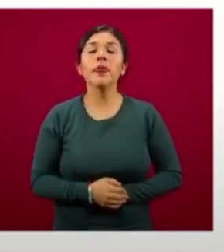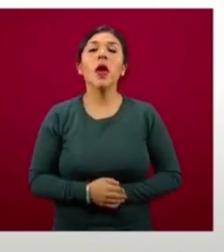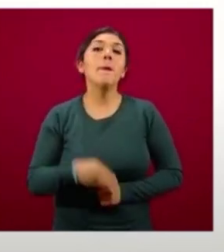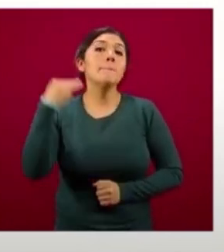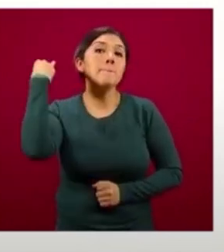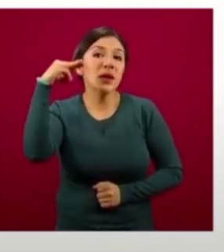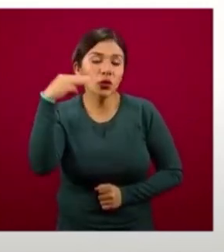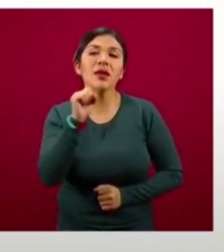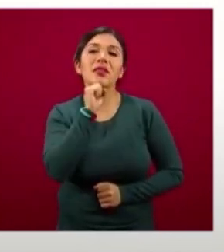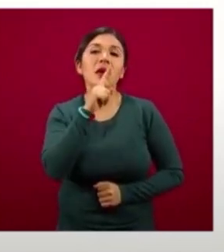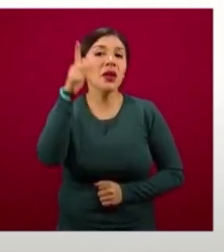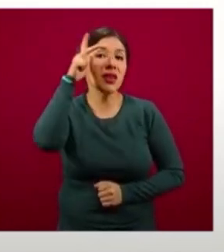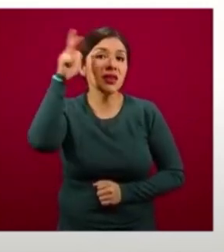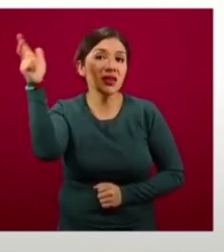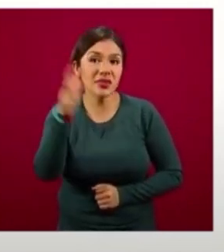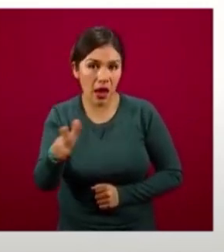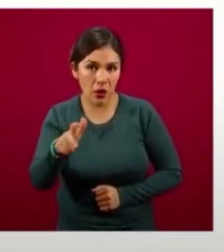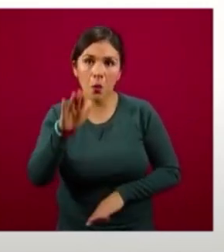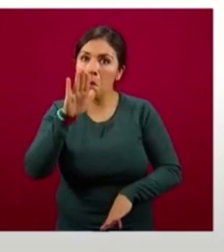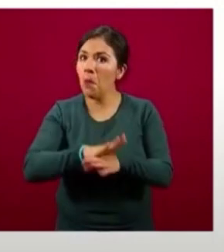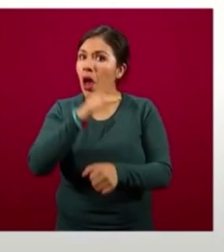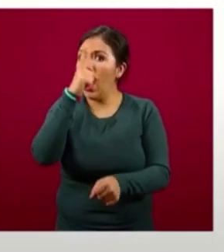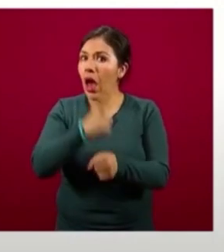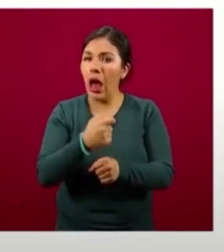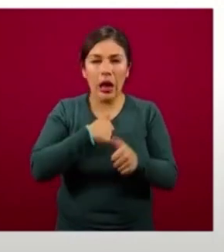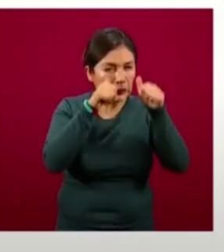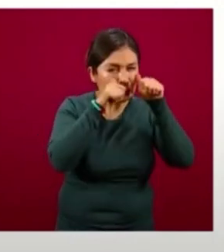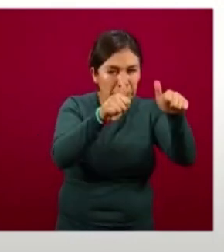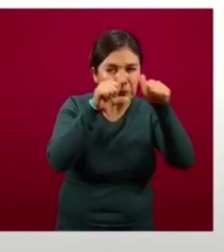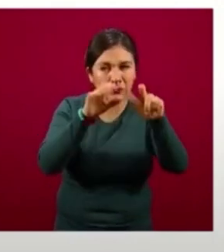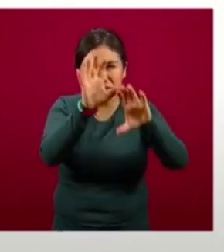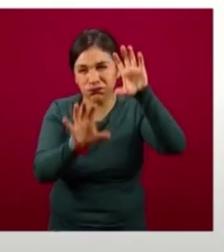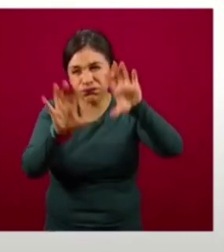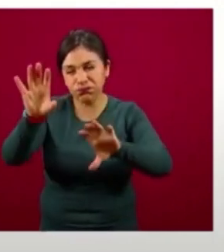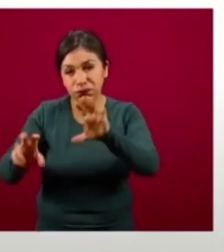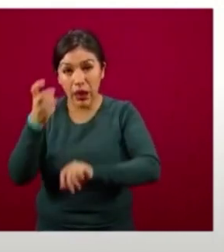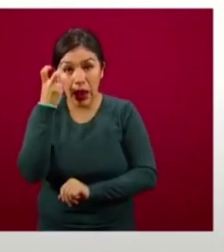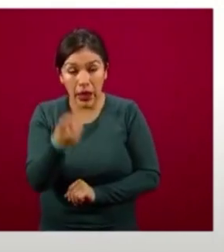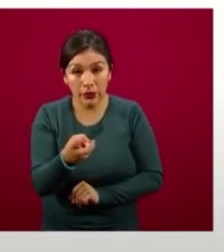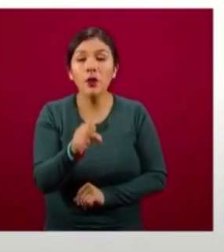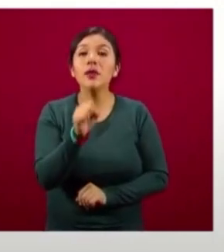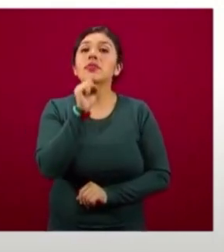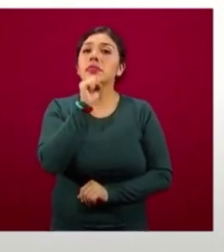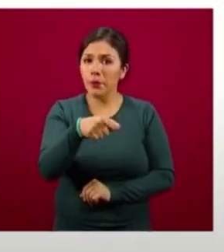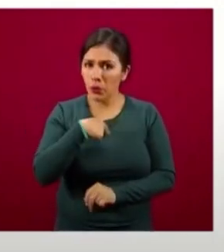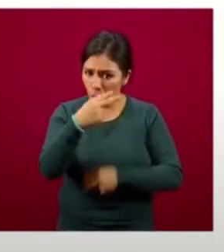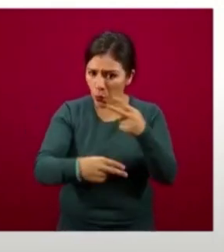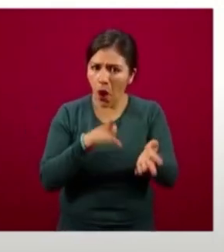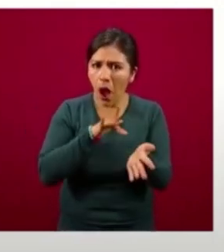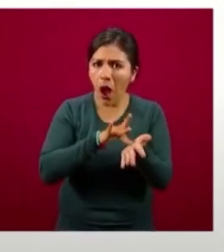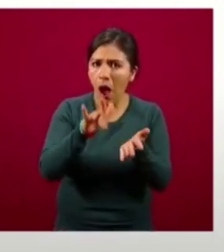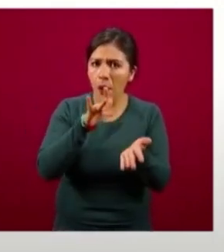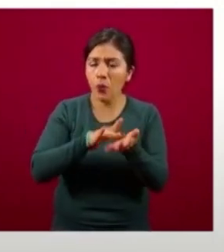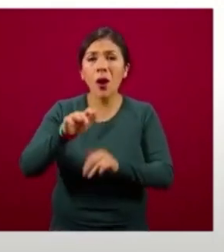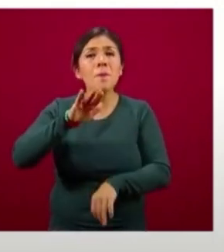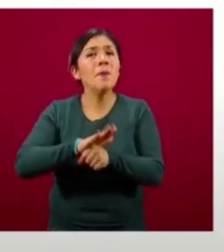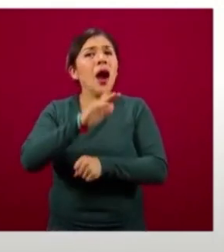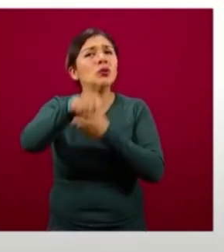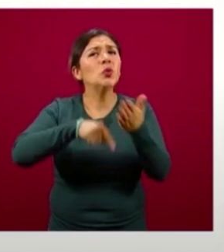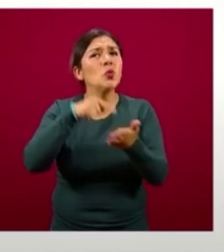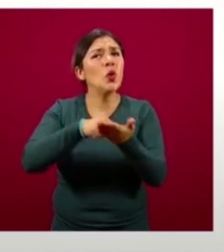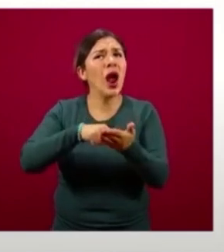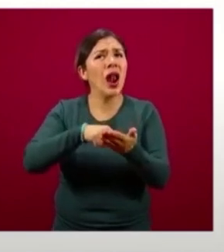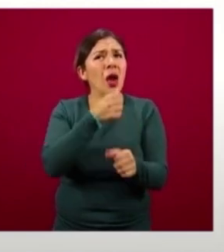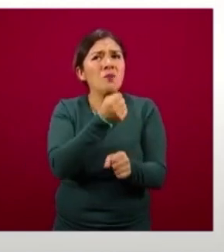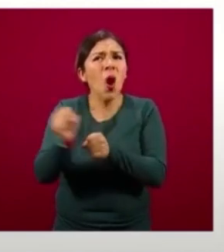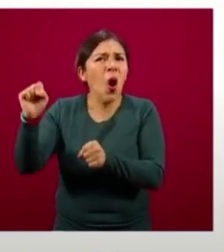Hidalgo. Prácticamente son donde más estamos concentrados. Y como también vamos a apoyar las zonas de alta violencia, por eso